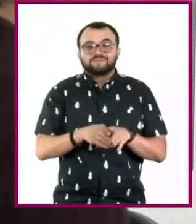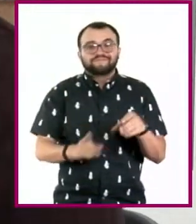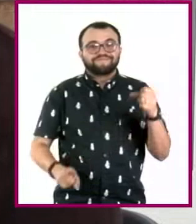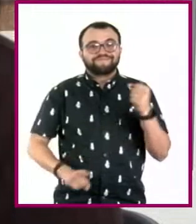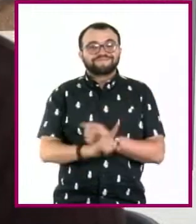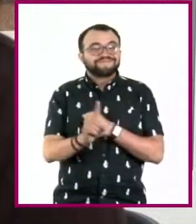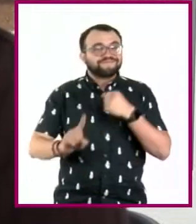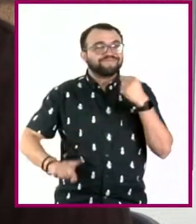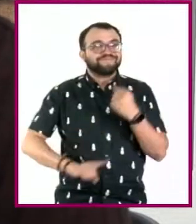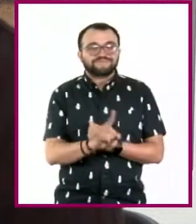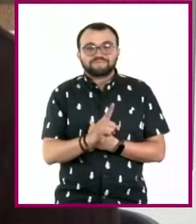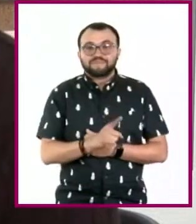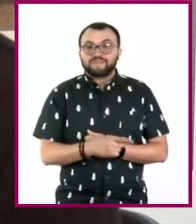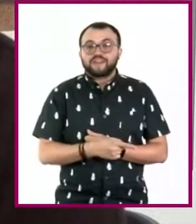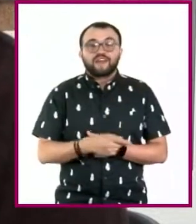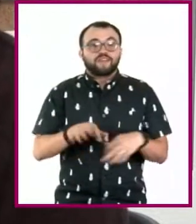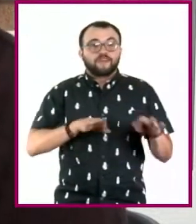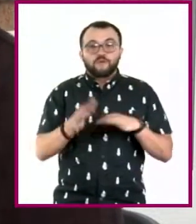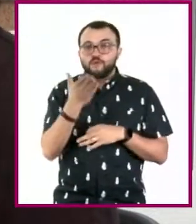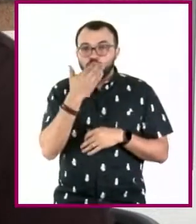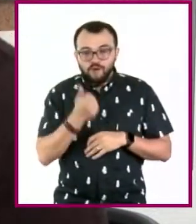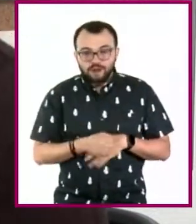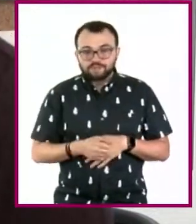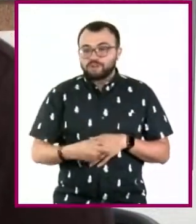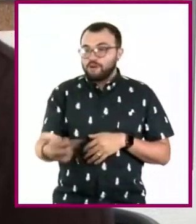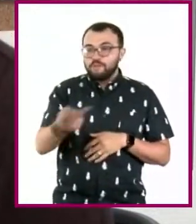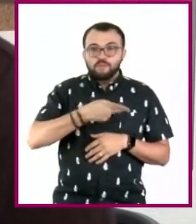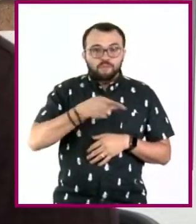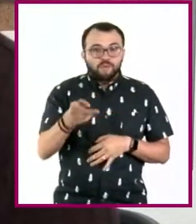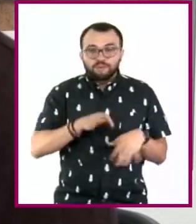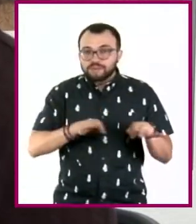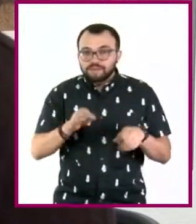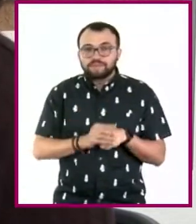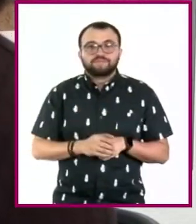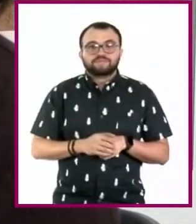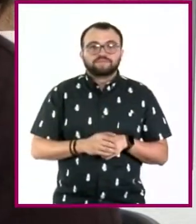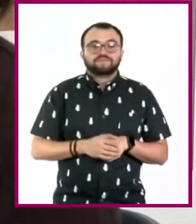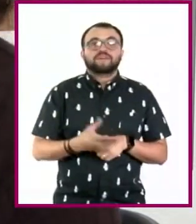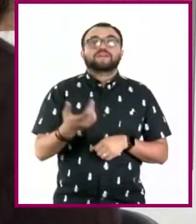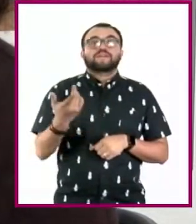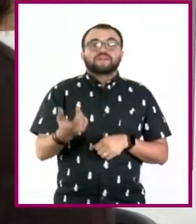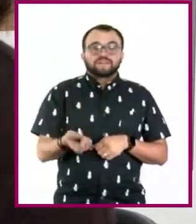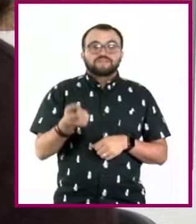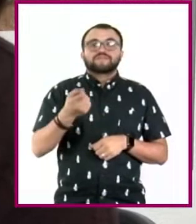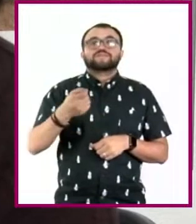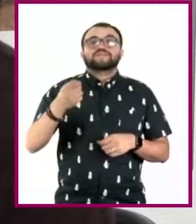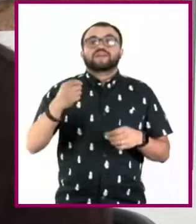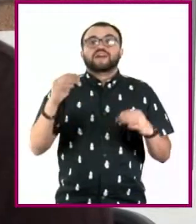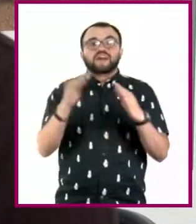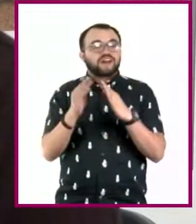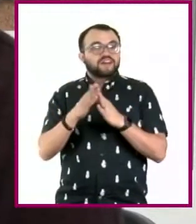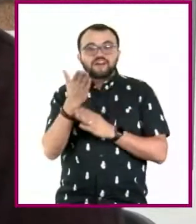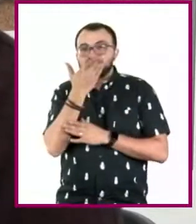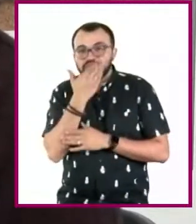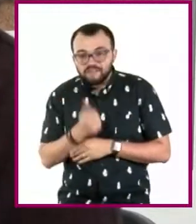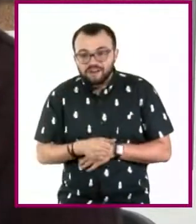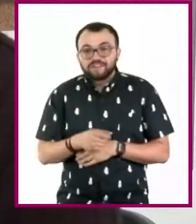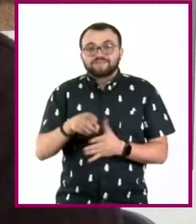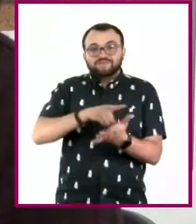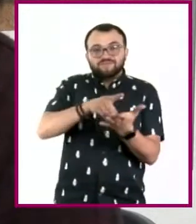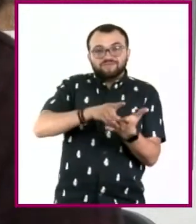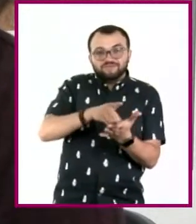problemas: desempleo, pobreza laboral, pobreza patrimonial, victimización por contacto con el mundo del